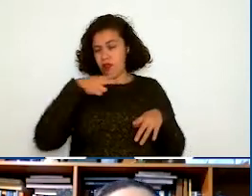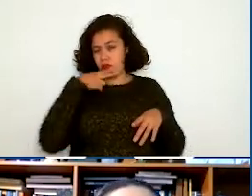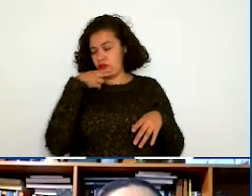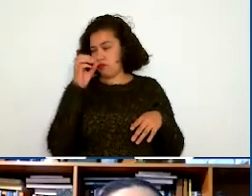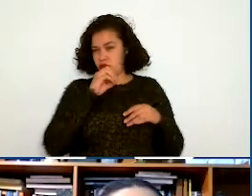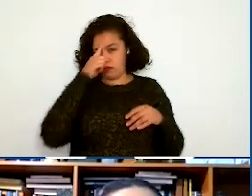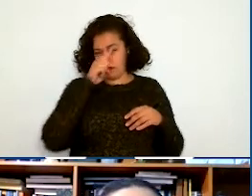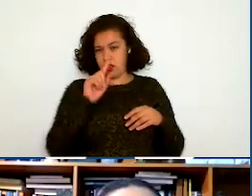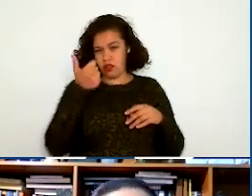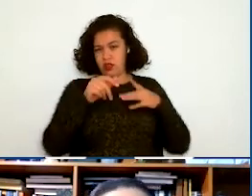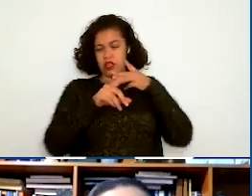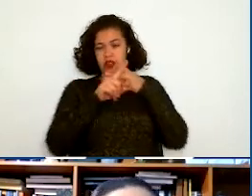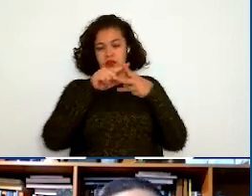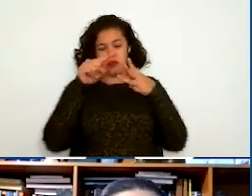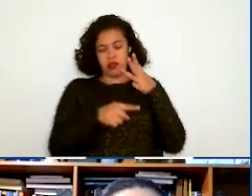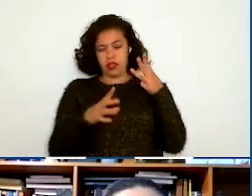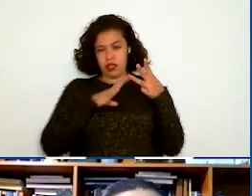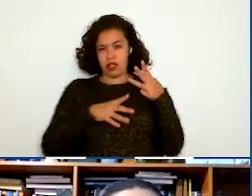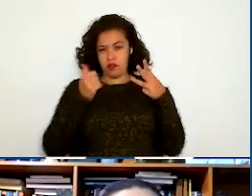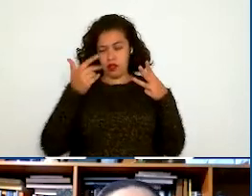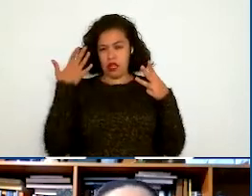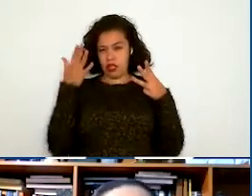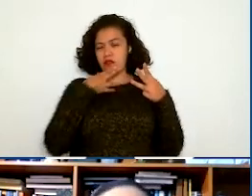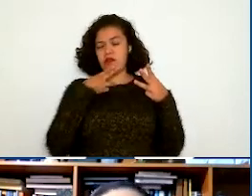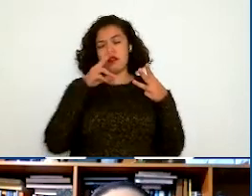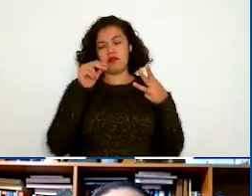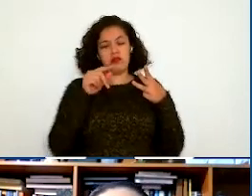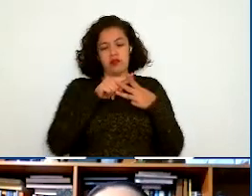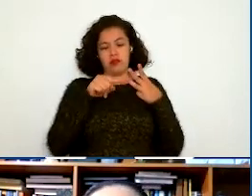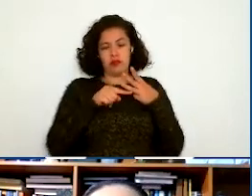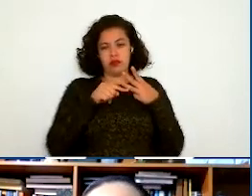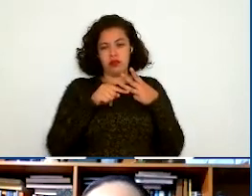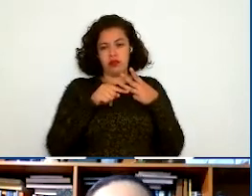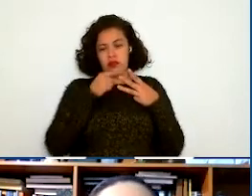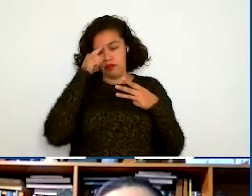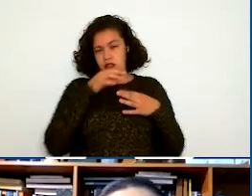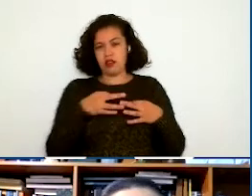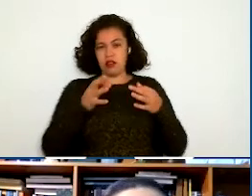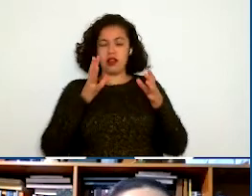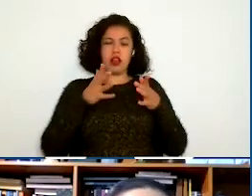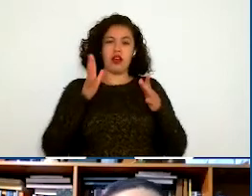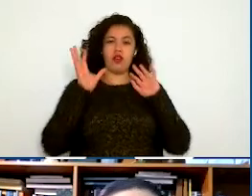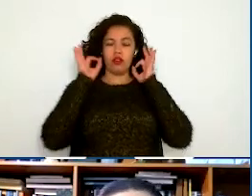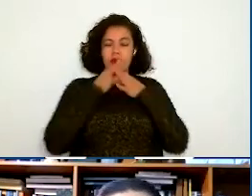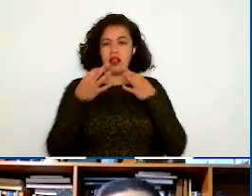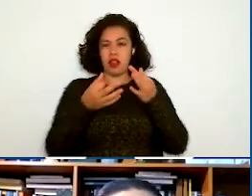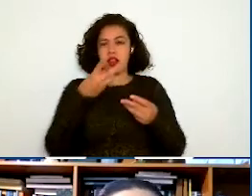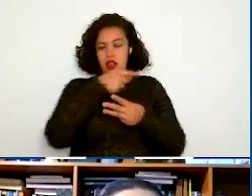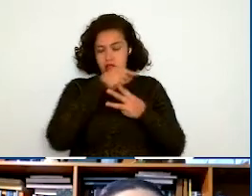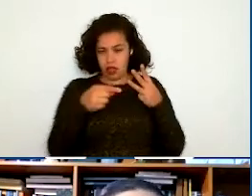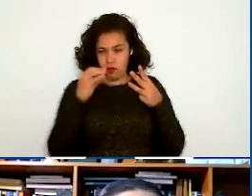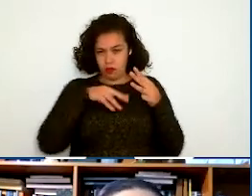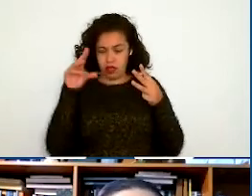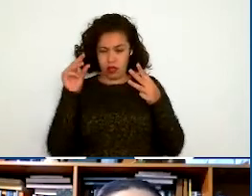ejemplo, de estas otras tres vertientes que vimos hace un momento. Entonces, un buen modelo de calidad, si no contempla estas tres vertientes de